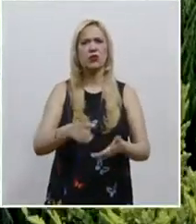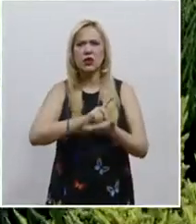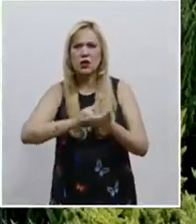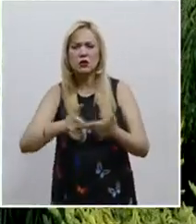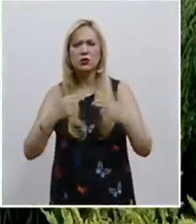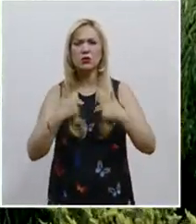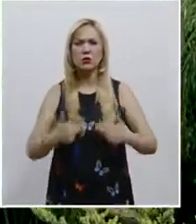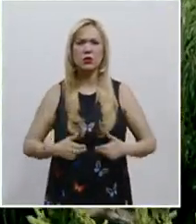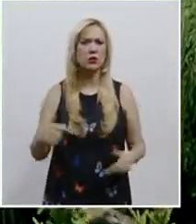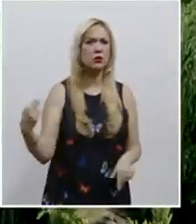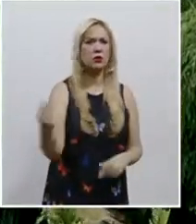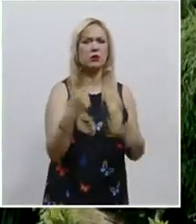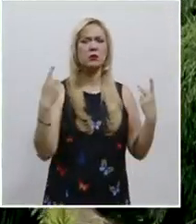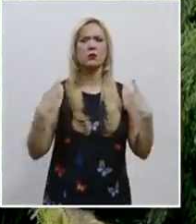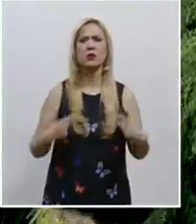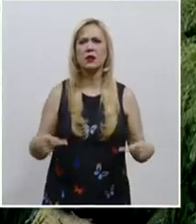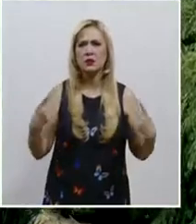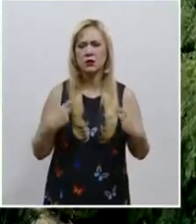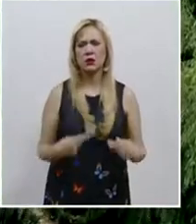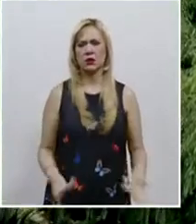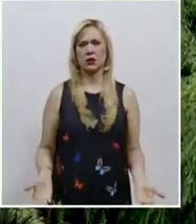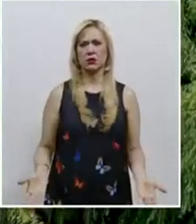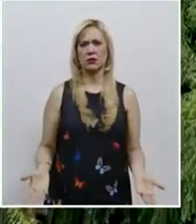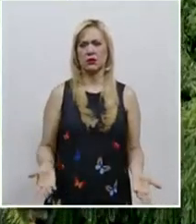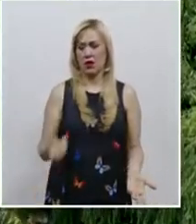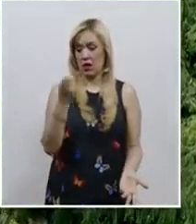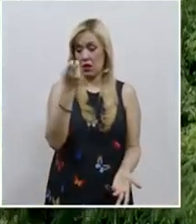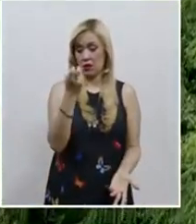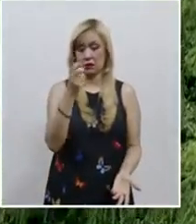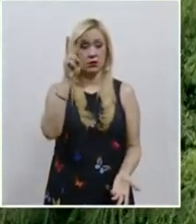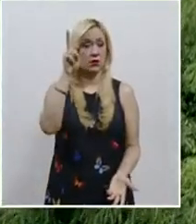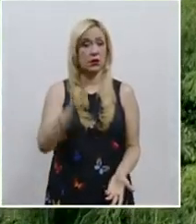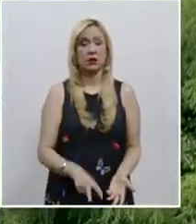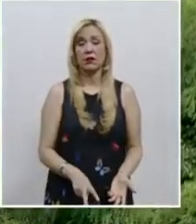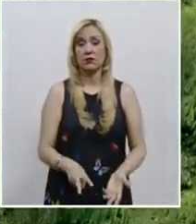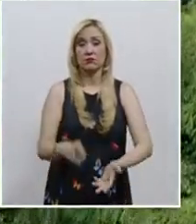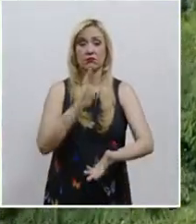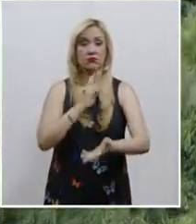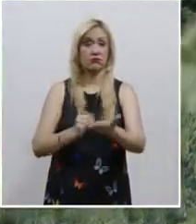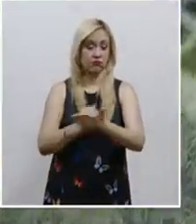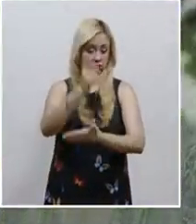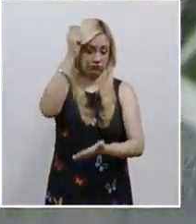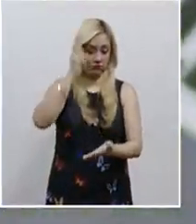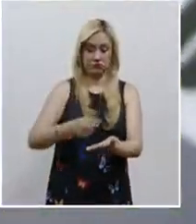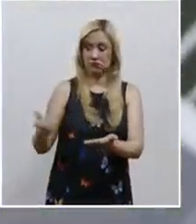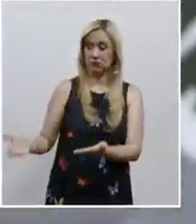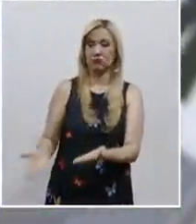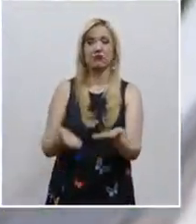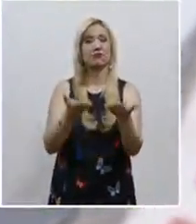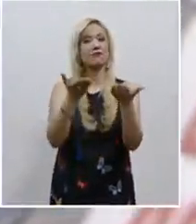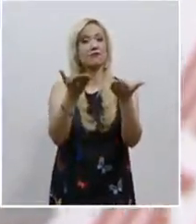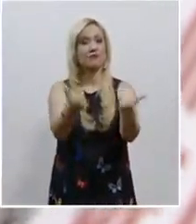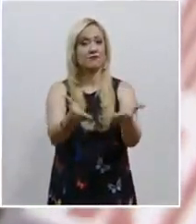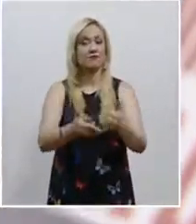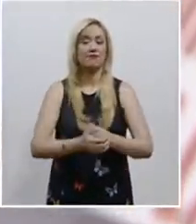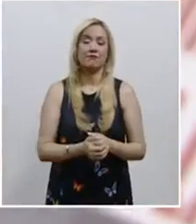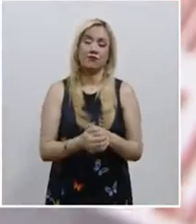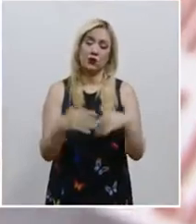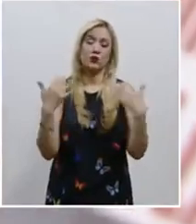personas. Realidad, añadió, que se refleja en las sentencias. Poder